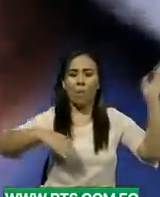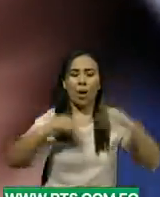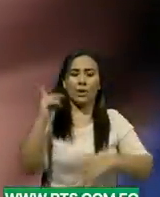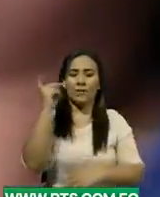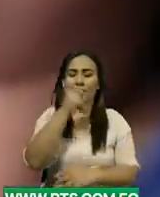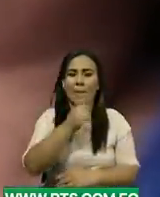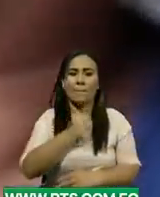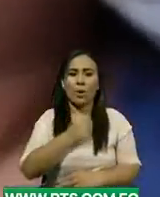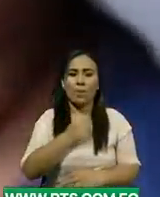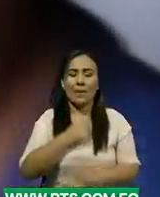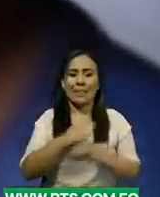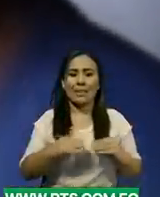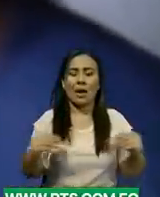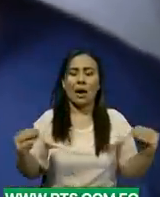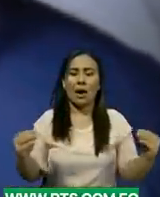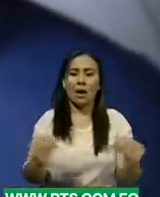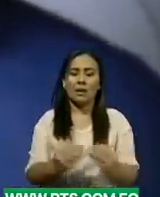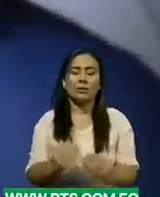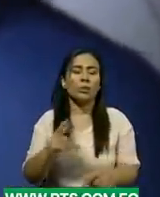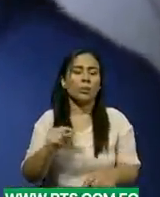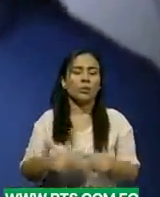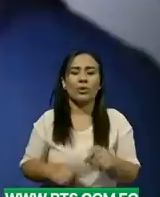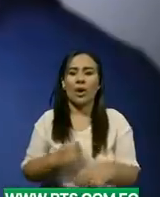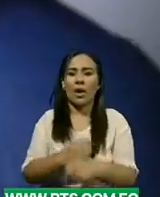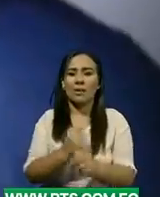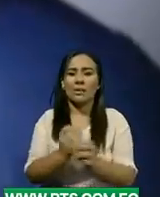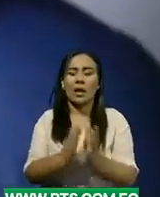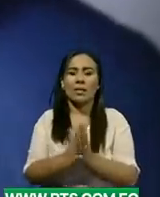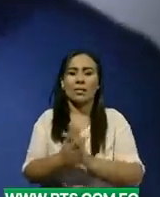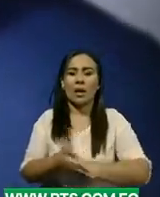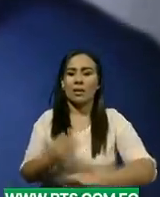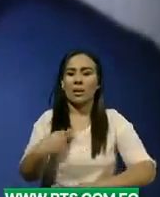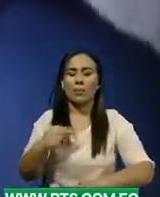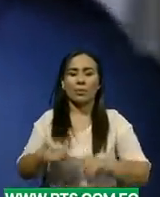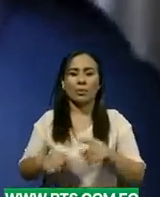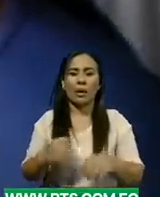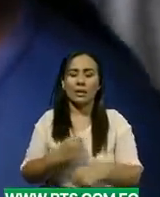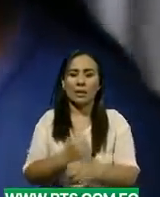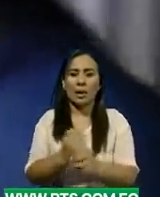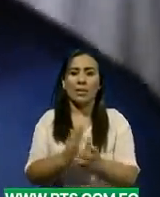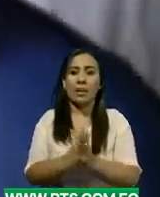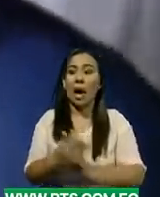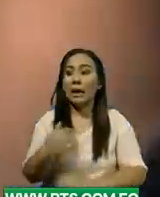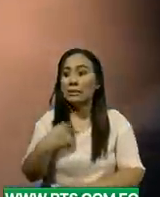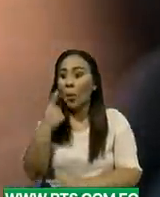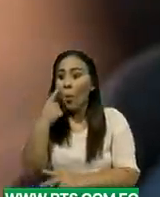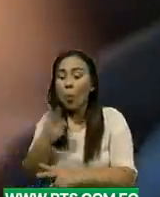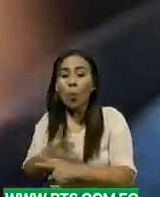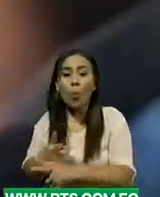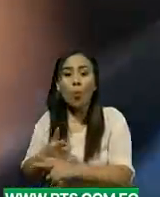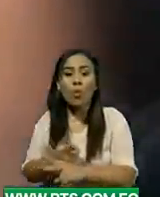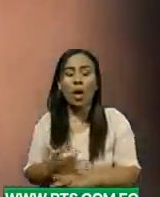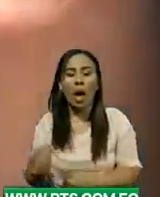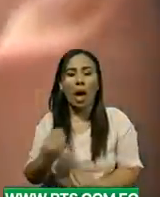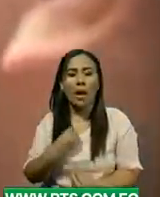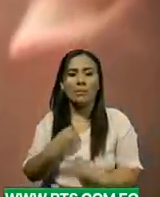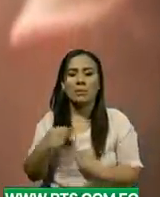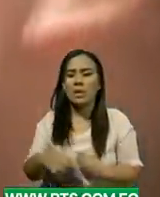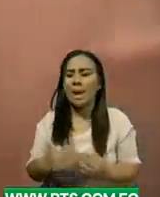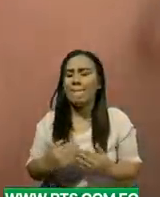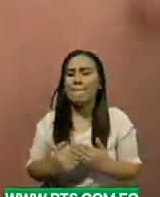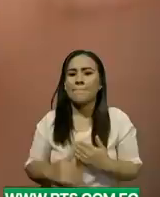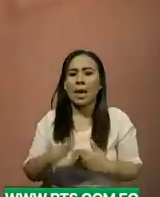lamentablemente los dueños del terreno de arriba no hicieron nada. Ya se les puso en sobreaviso que tengan cuidado, pues. Pero ahí dejaron tumbando esa